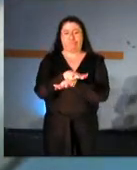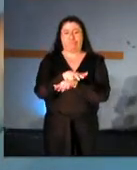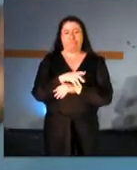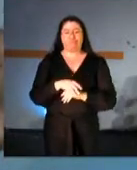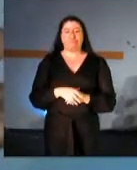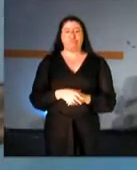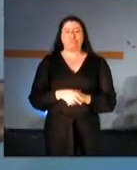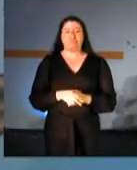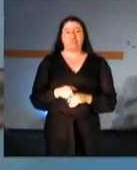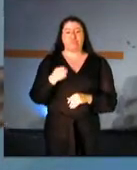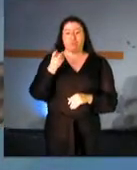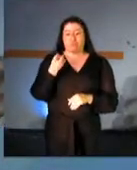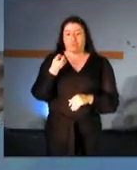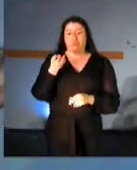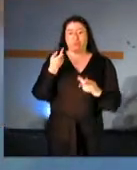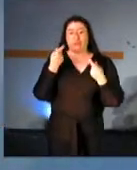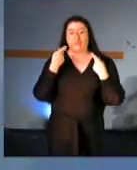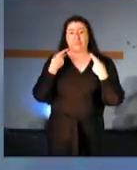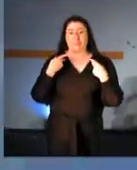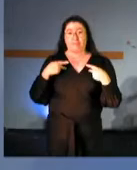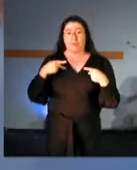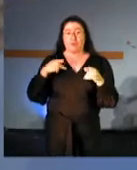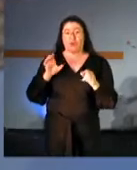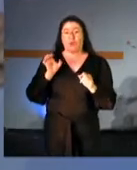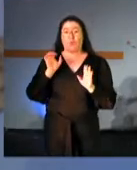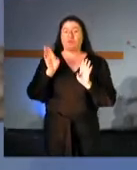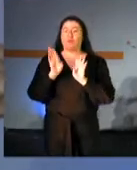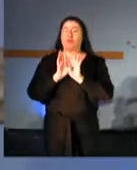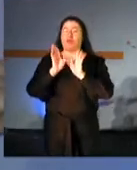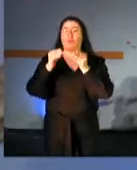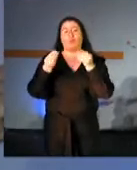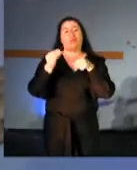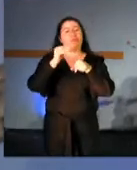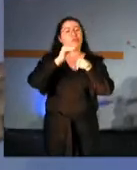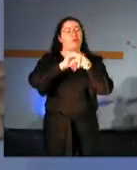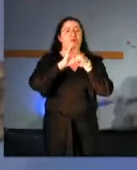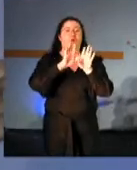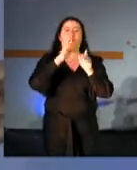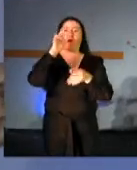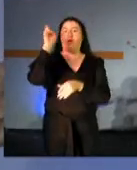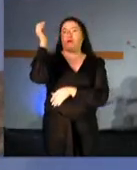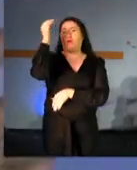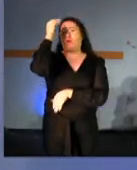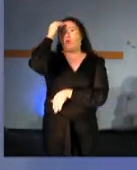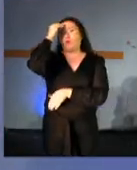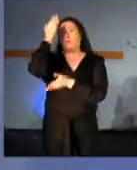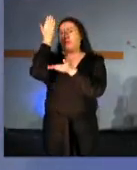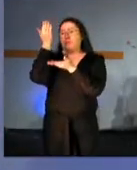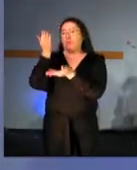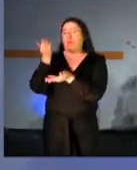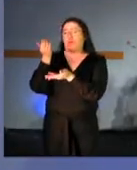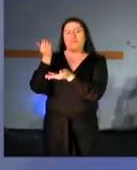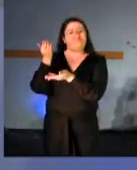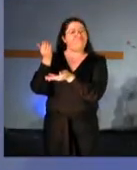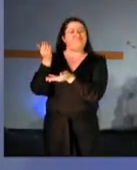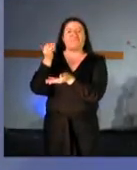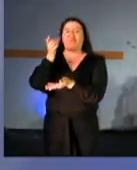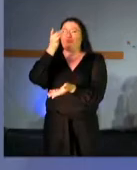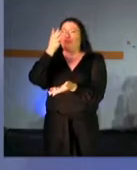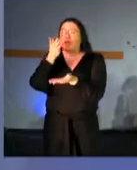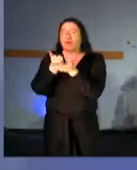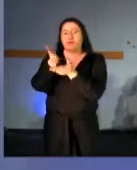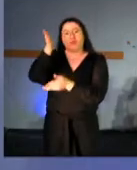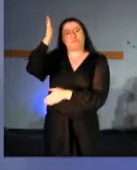no aparece a la hora de los grandes reconocimientos. Solo los grandes dirigentes,